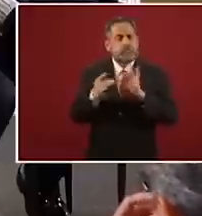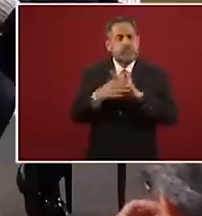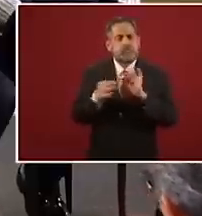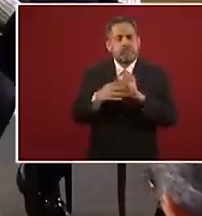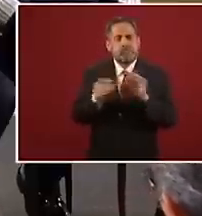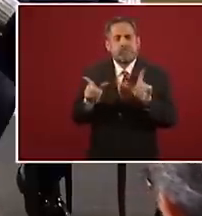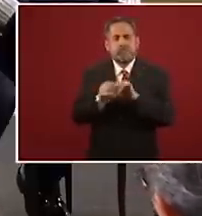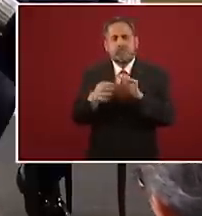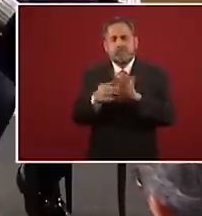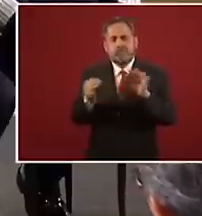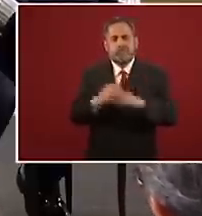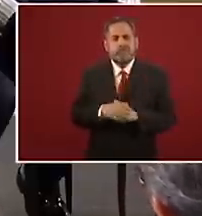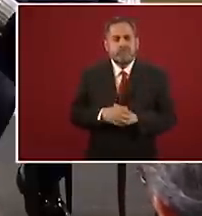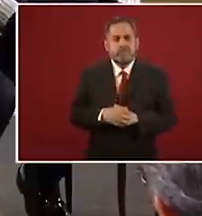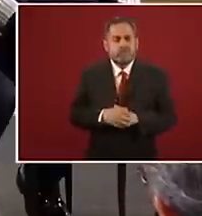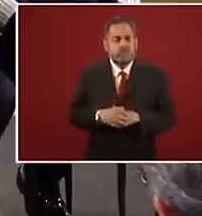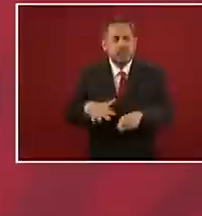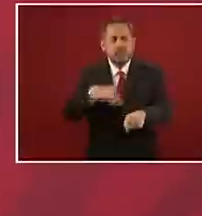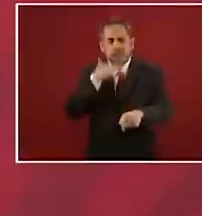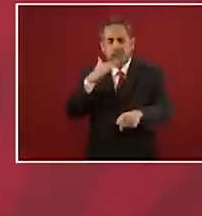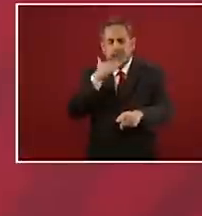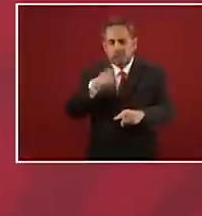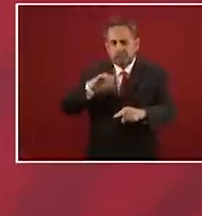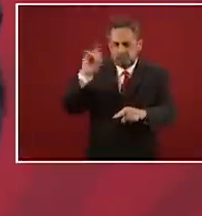palabras: acabar con la corrupción,